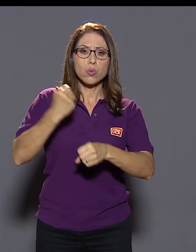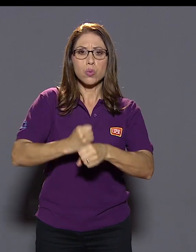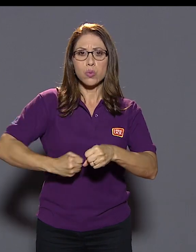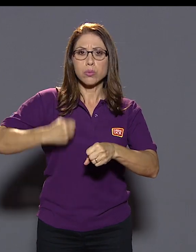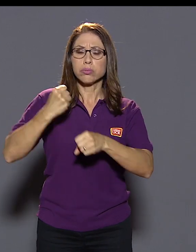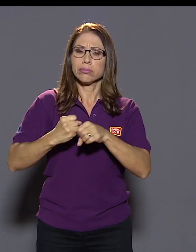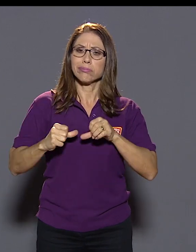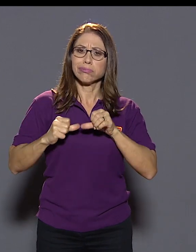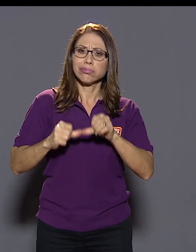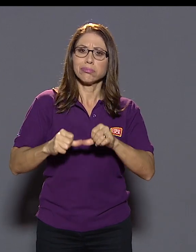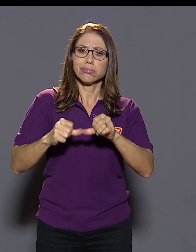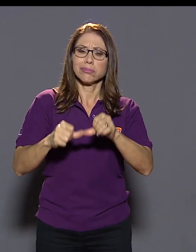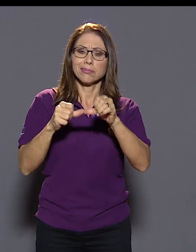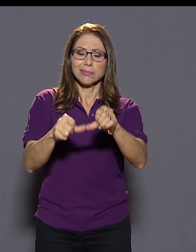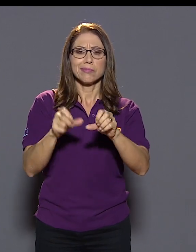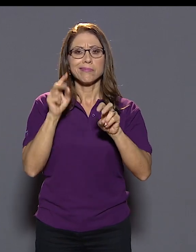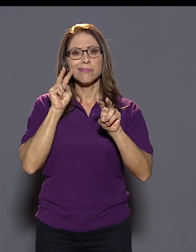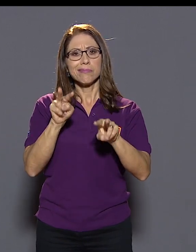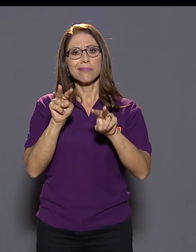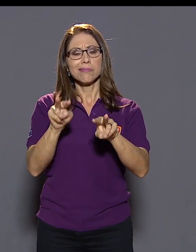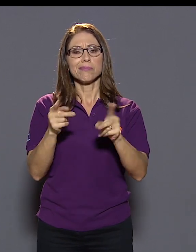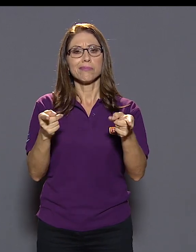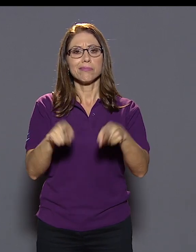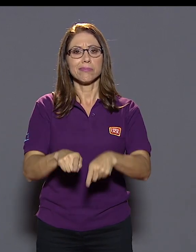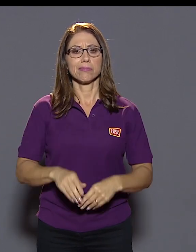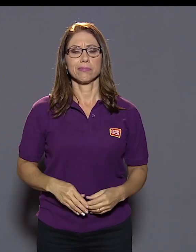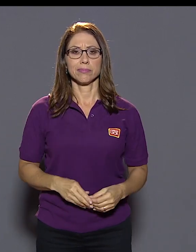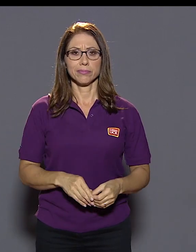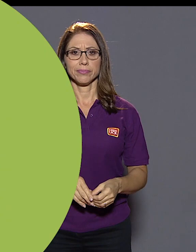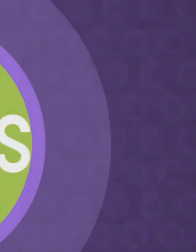trabajo constante, se le ha dado seguimiento, ¿verdad?